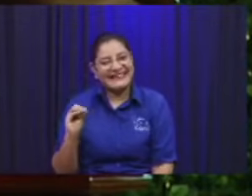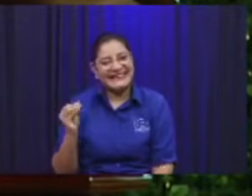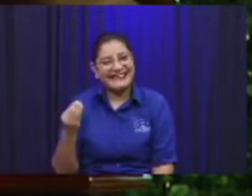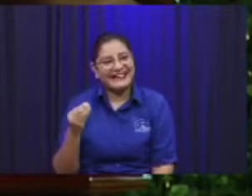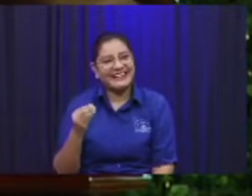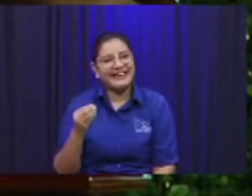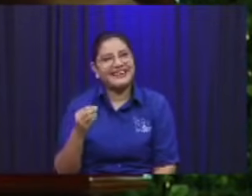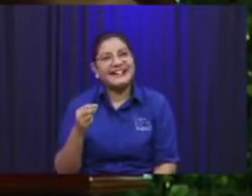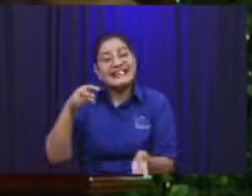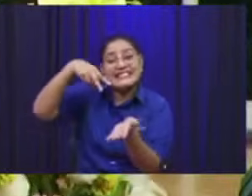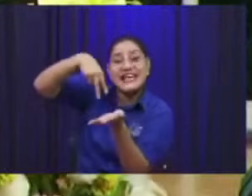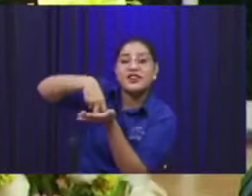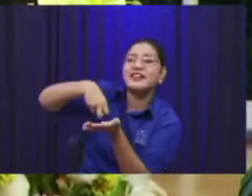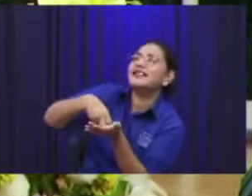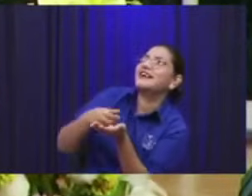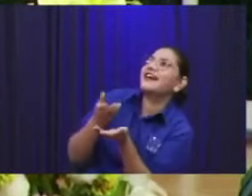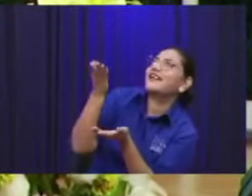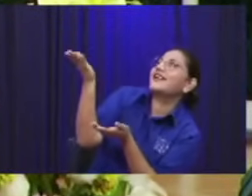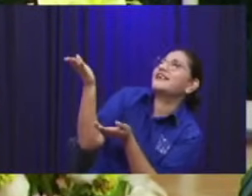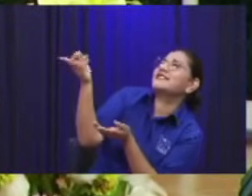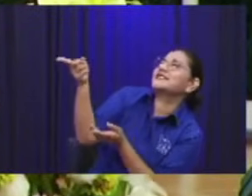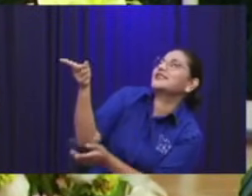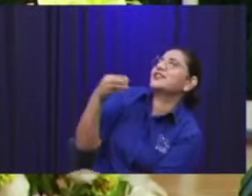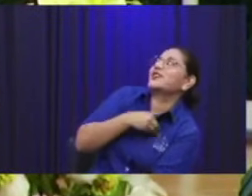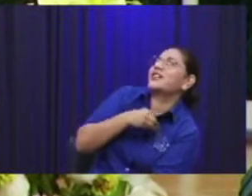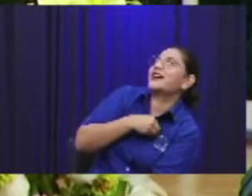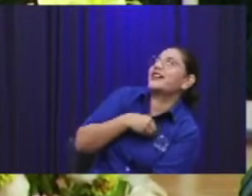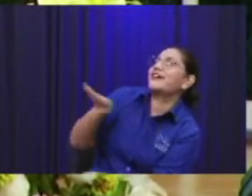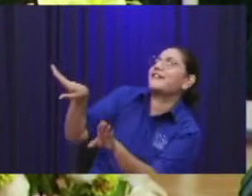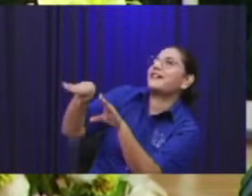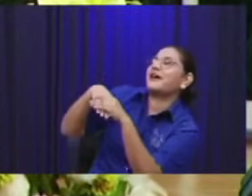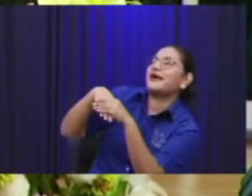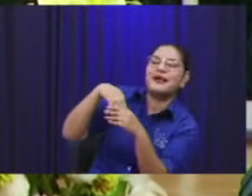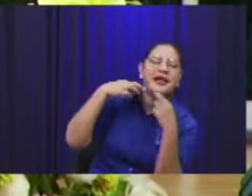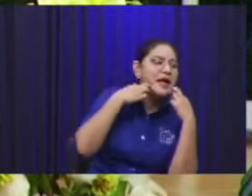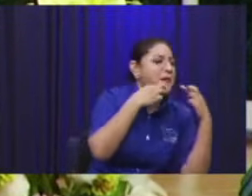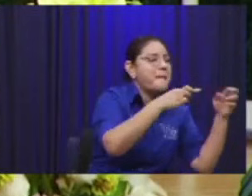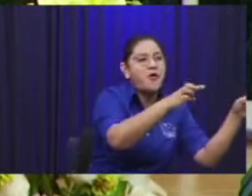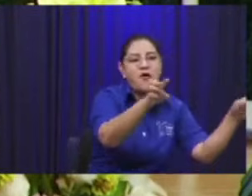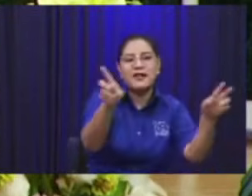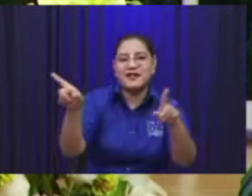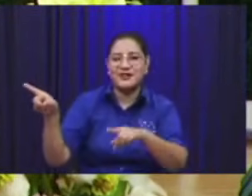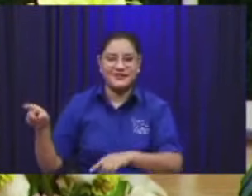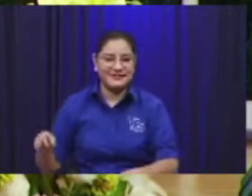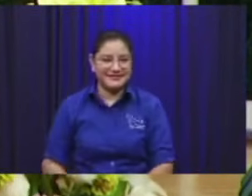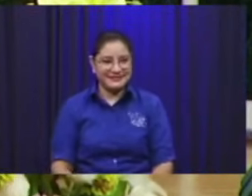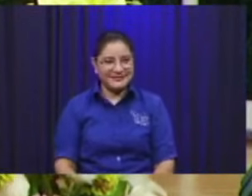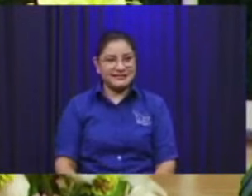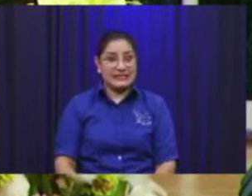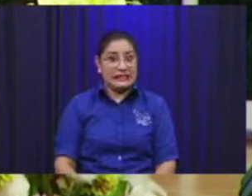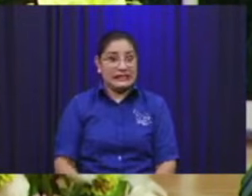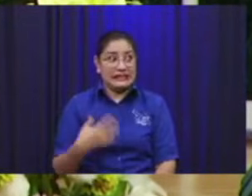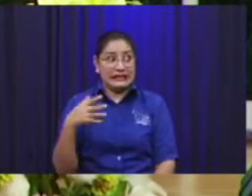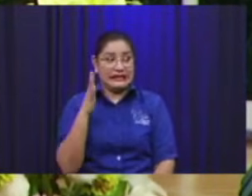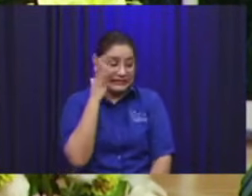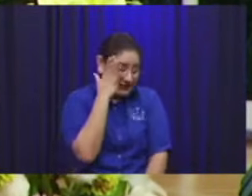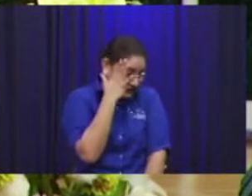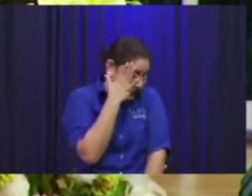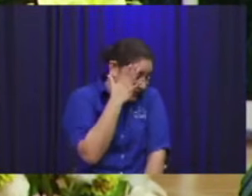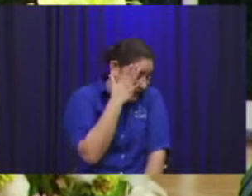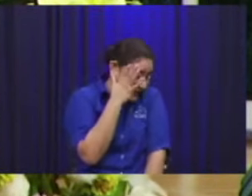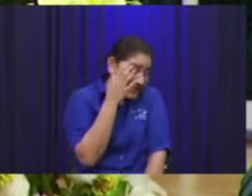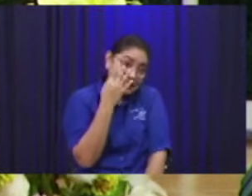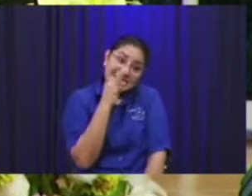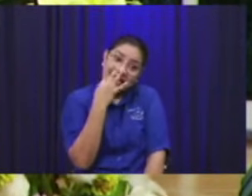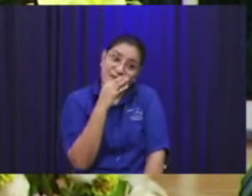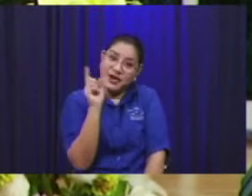el jarro de hígado es así en público así y que acabó porque si la pantoja dice que